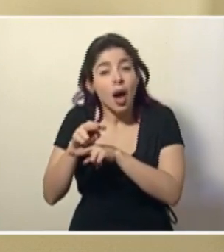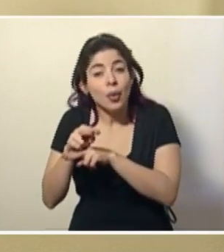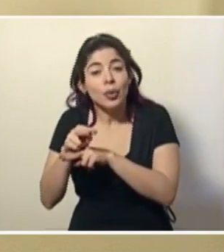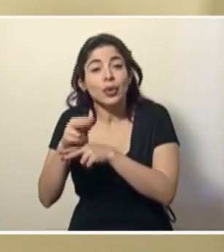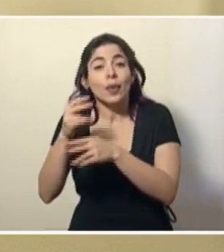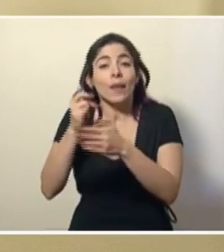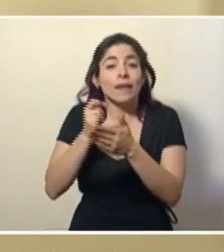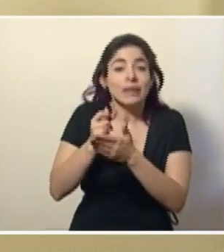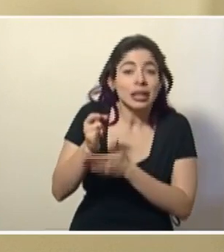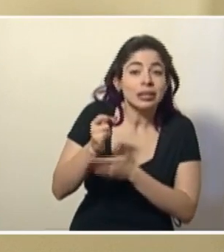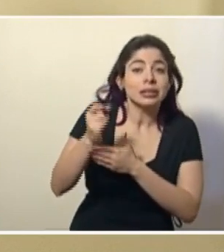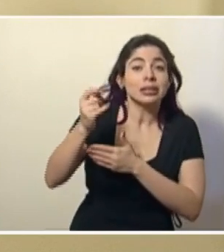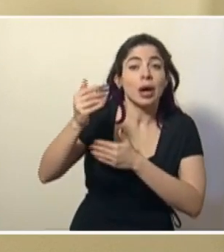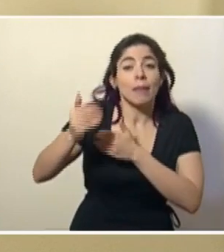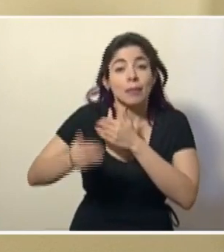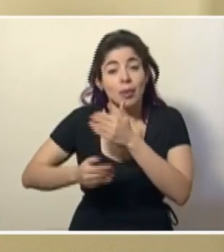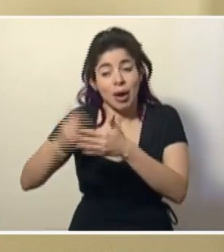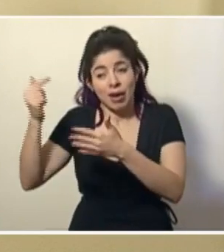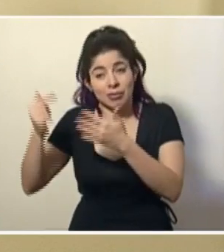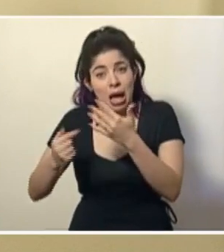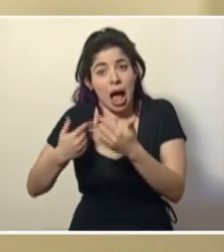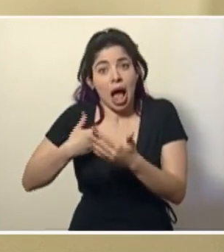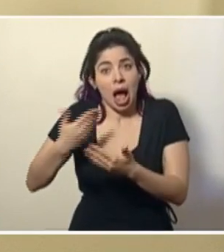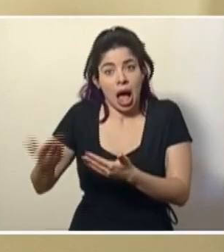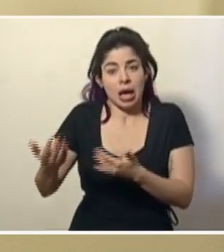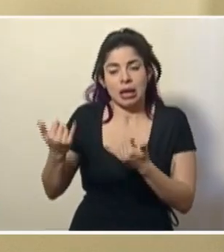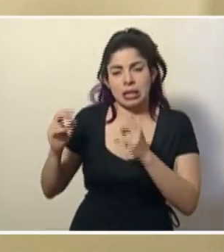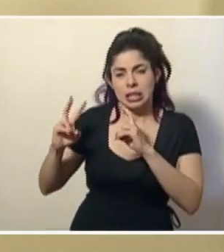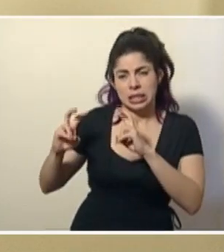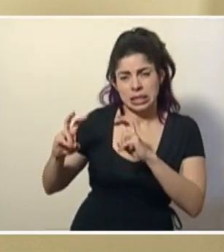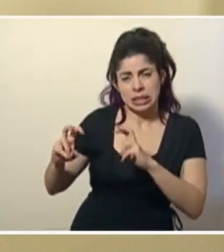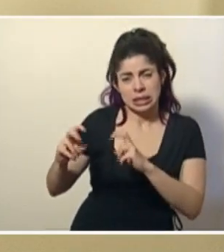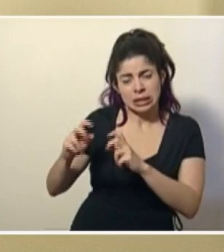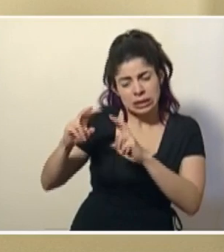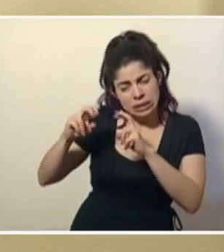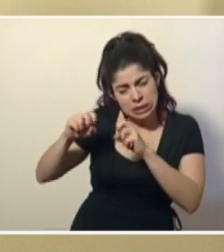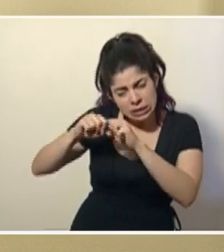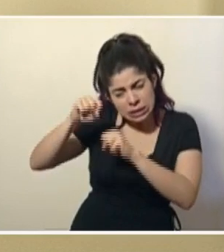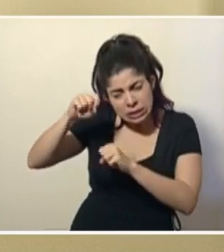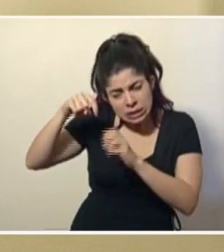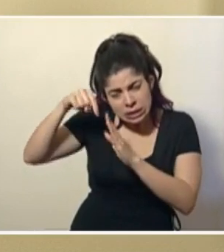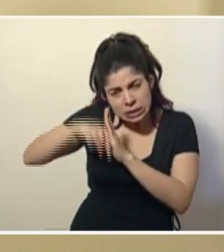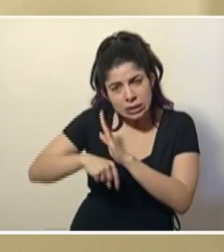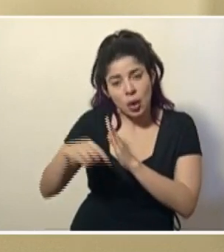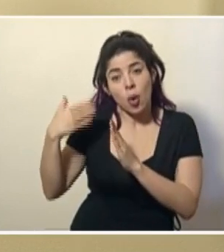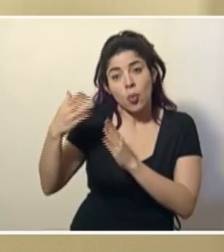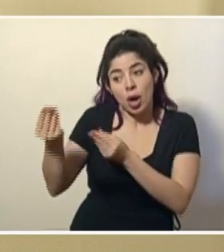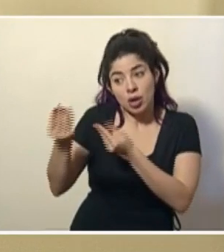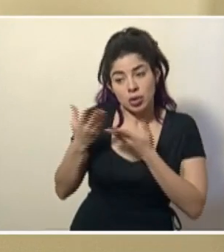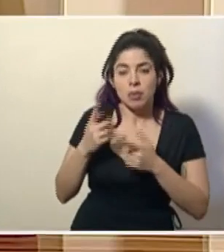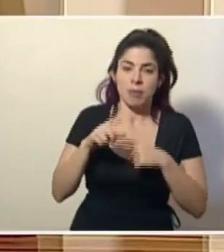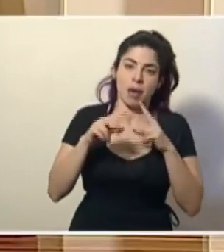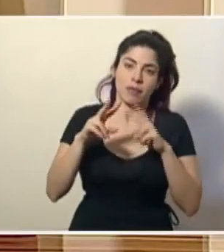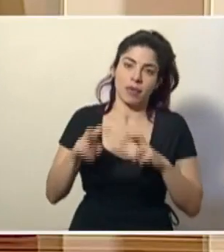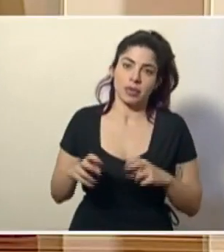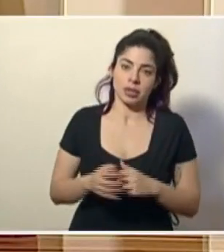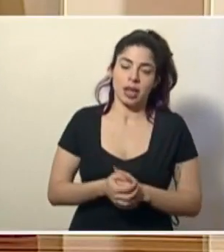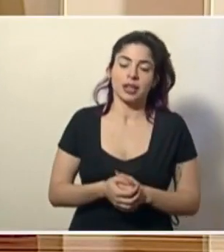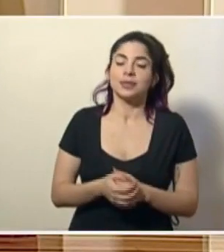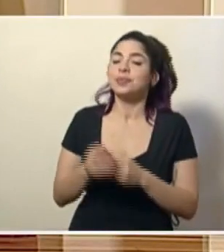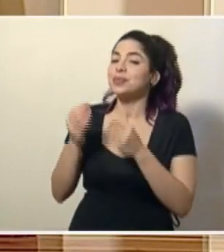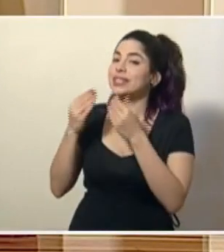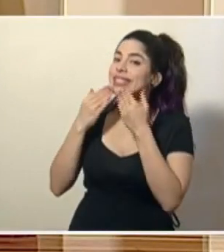auditorías, investigaciones en curso y vamos a revisarlas con lupa una vez que las recibamos. Muchas gracias